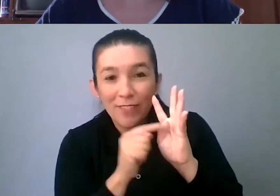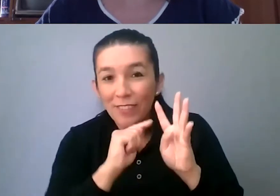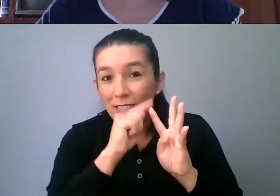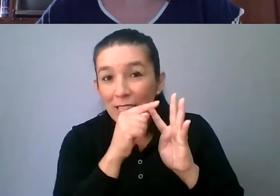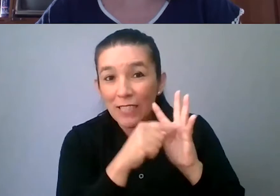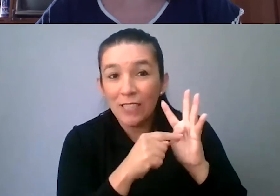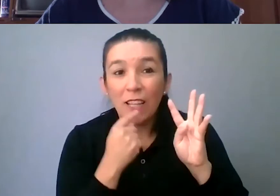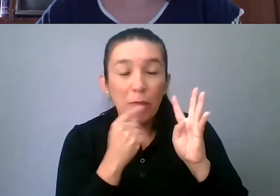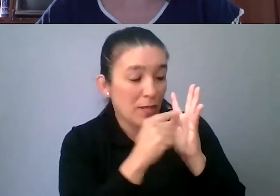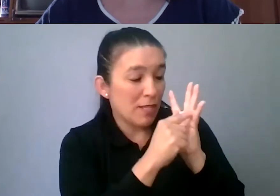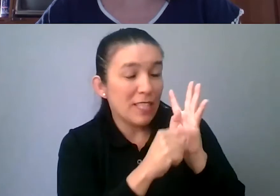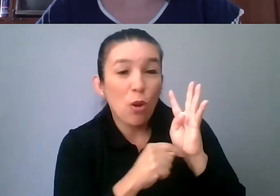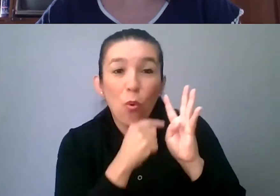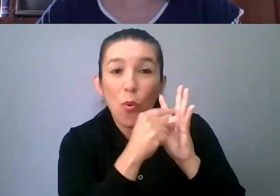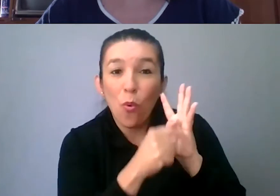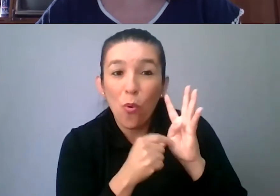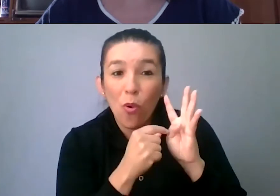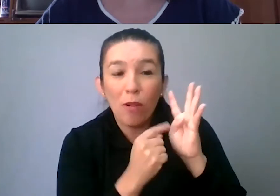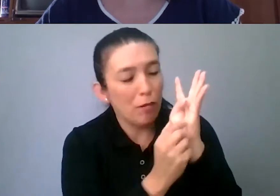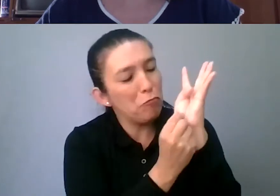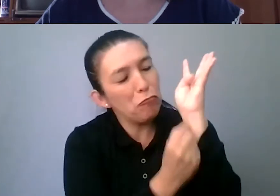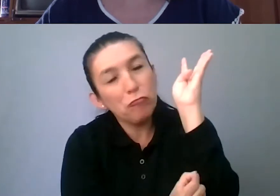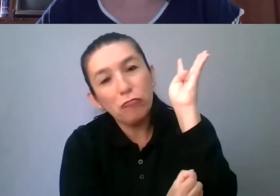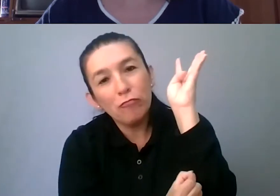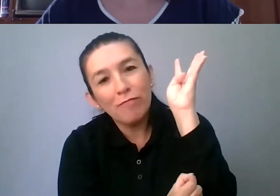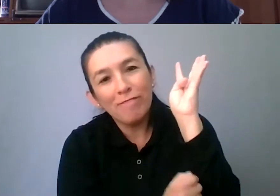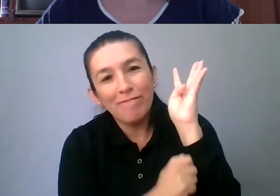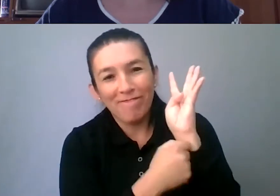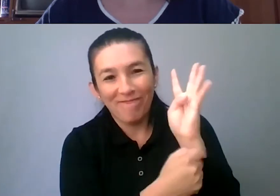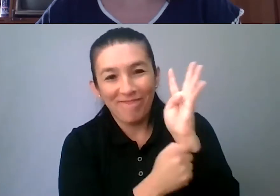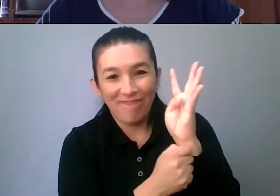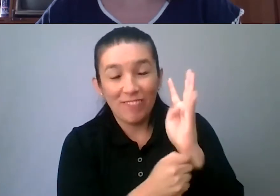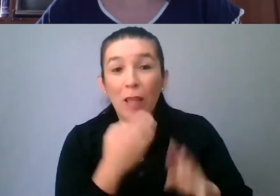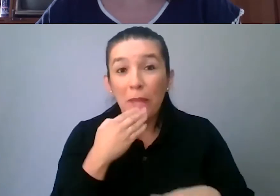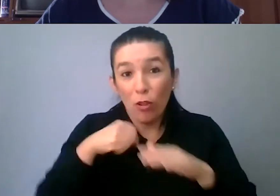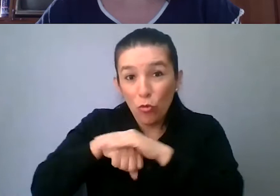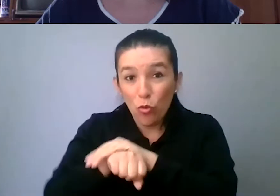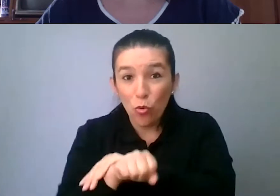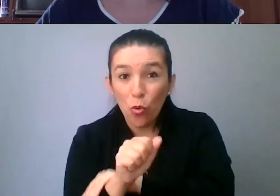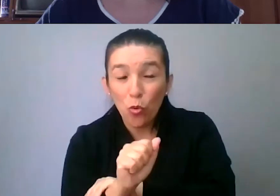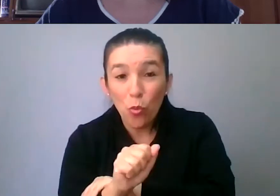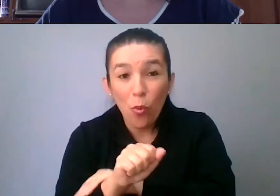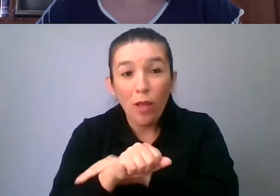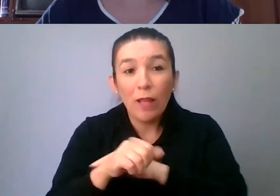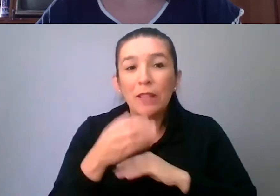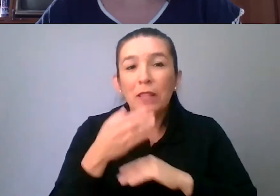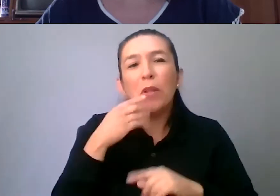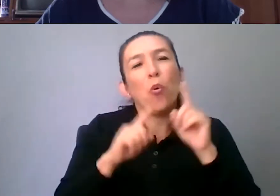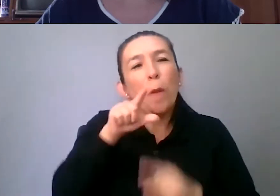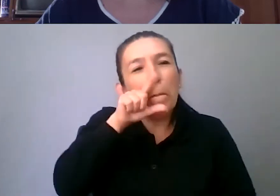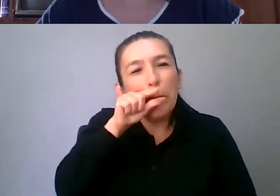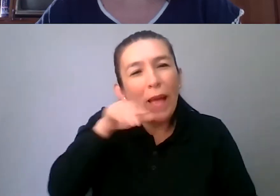un círculo al medio y el tallo, ¿ya? La figura de la tortuga, como te digo, hay figuras de pajaritos,